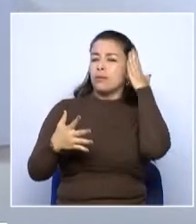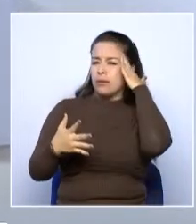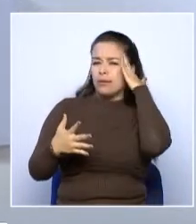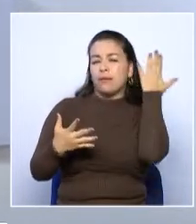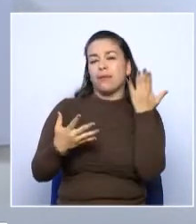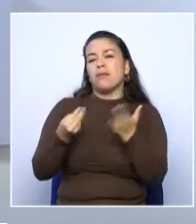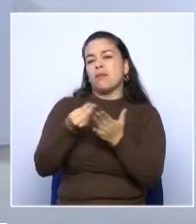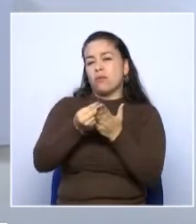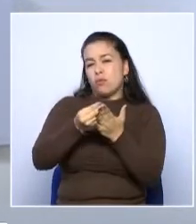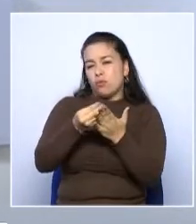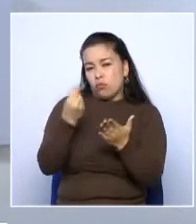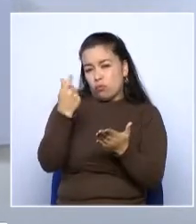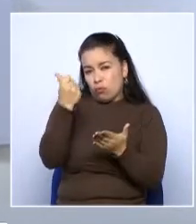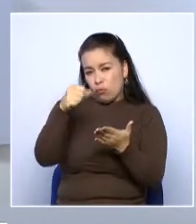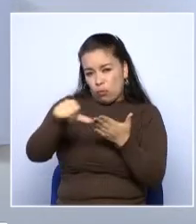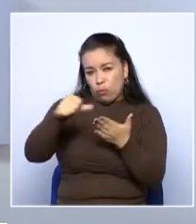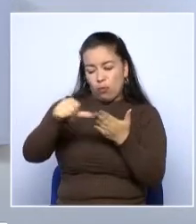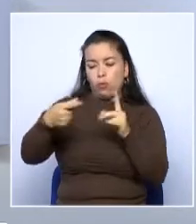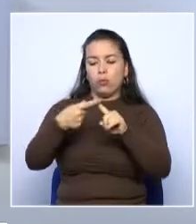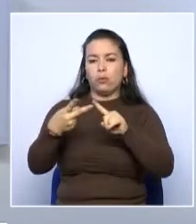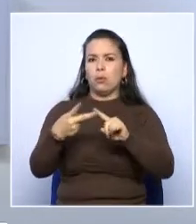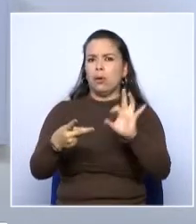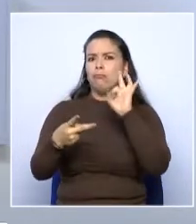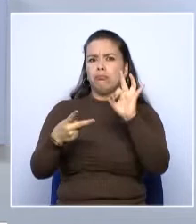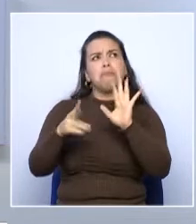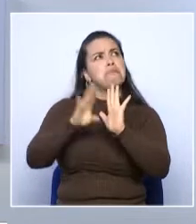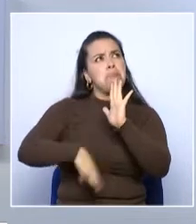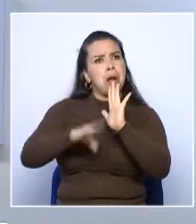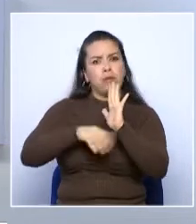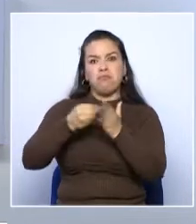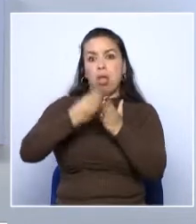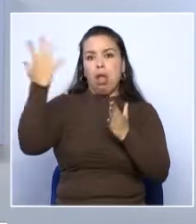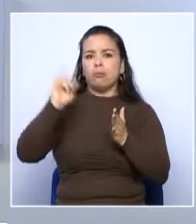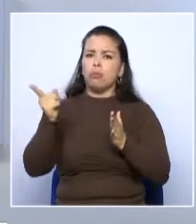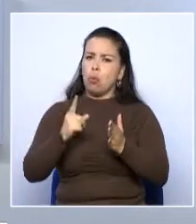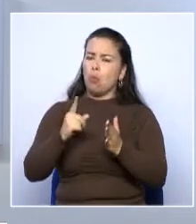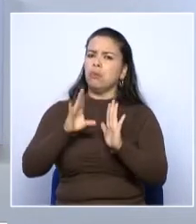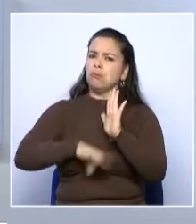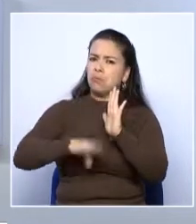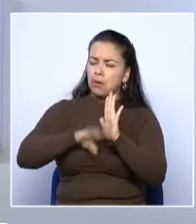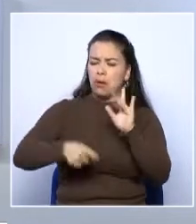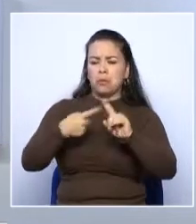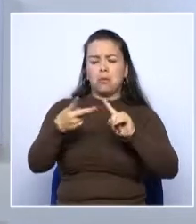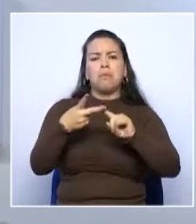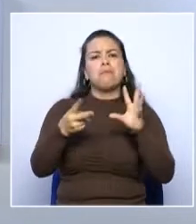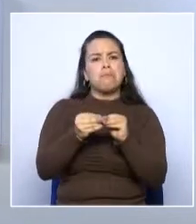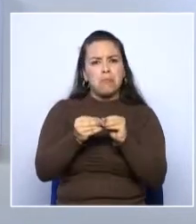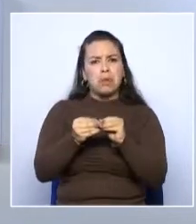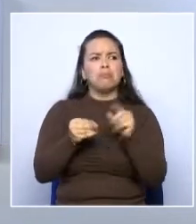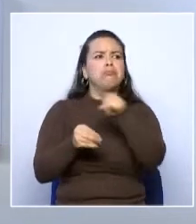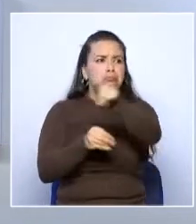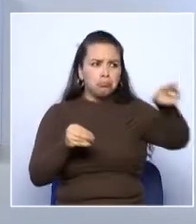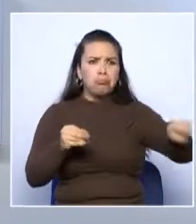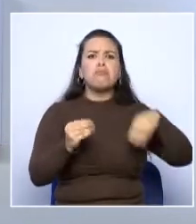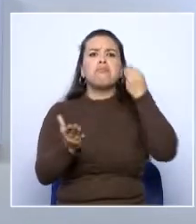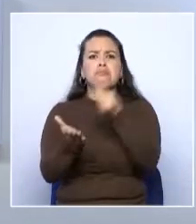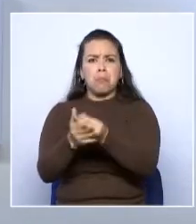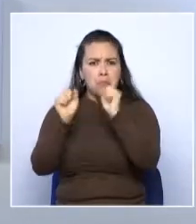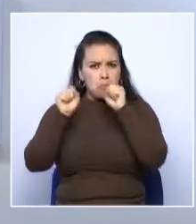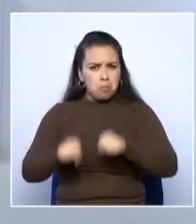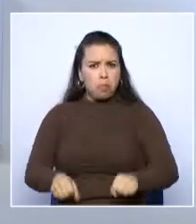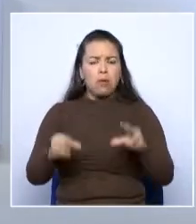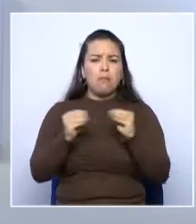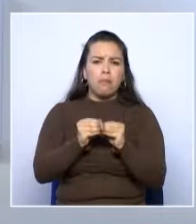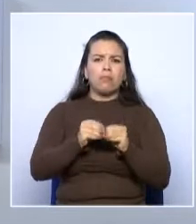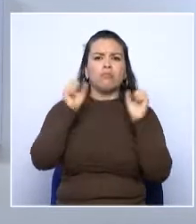costo, efectividad, porque es barato, porque se puede llegar a los pacientes, a la área rural, porque se puede transportar el